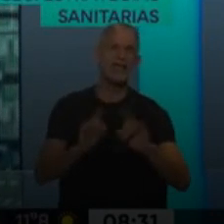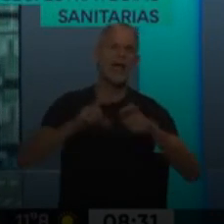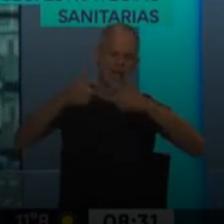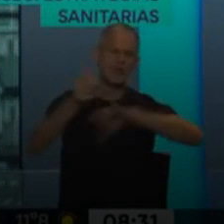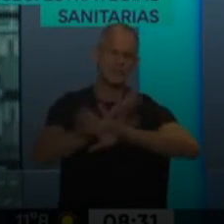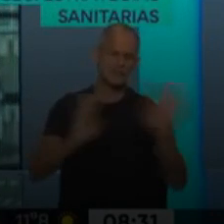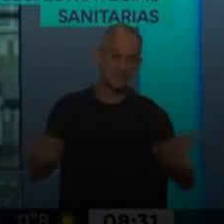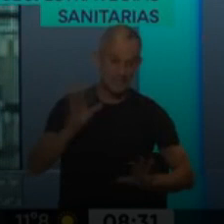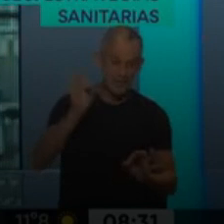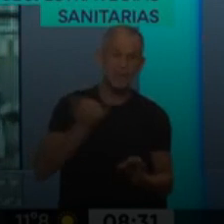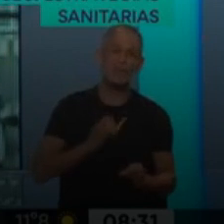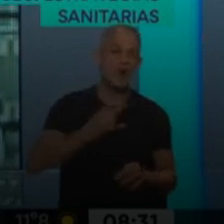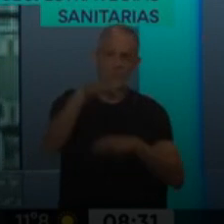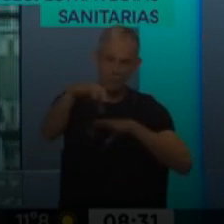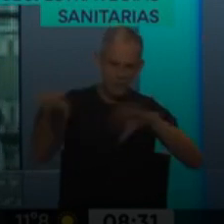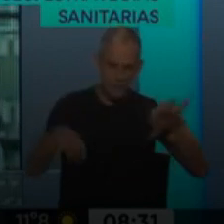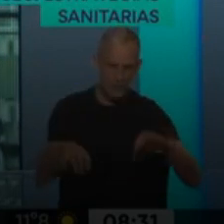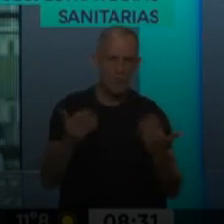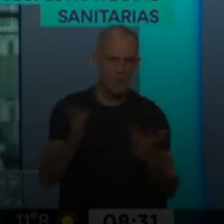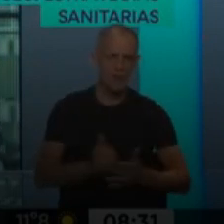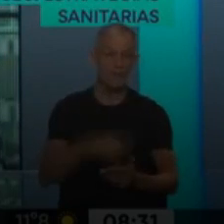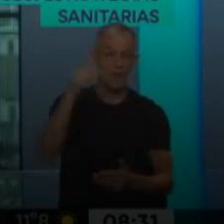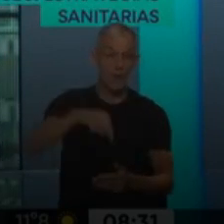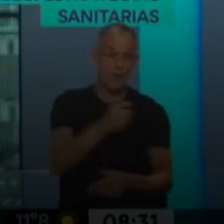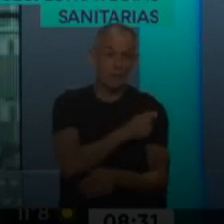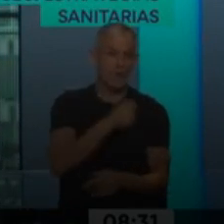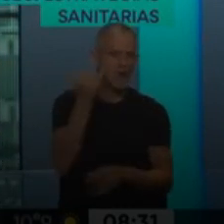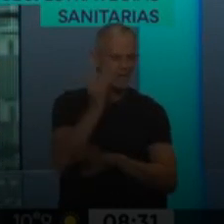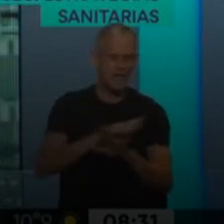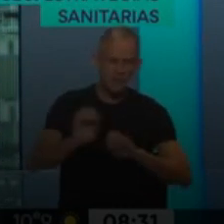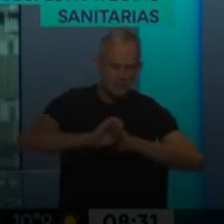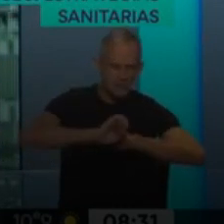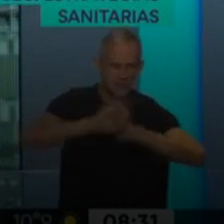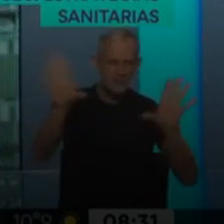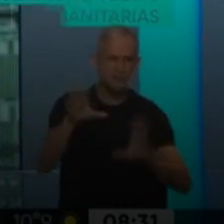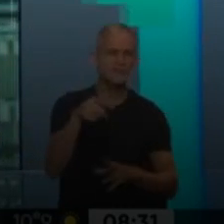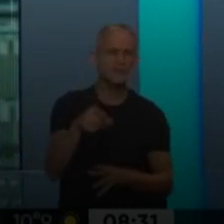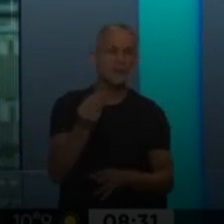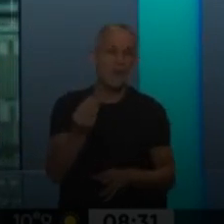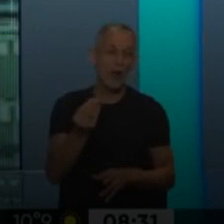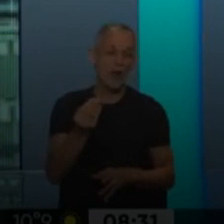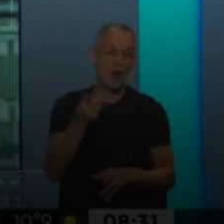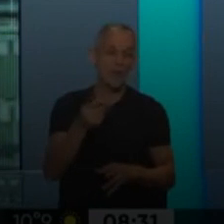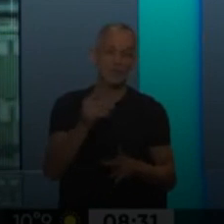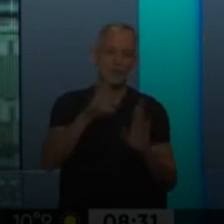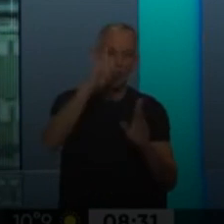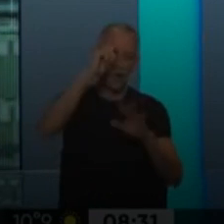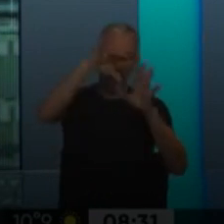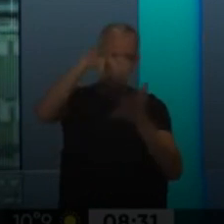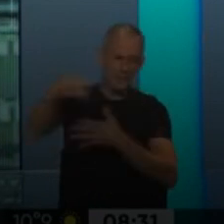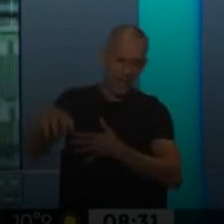actualizadas de cuáles son los lugares y además hoy la vacuna se ha distribuido particularmente también los centros de